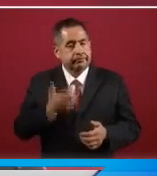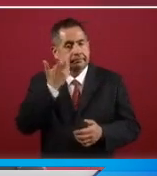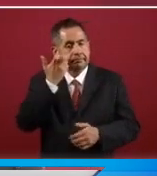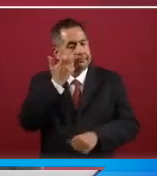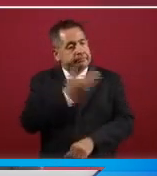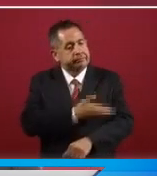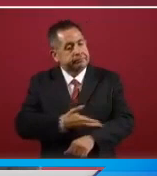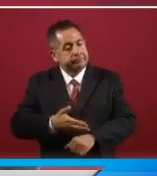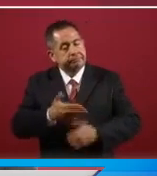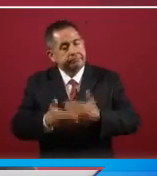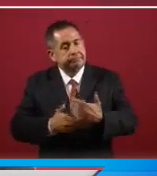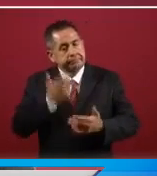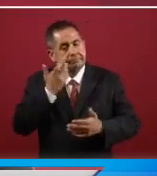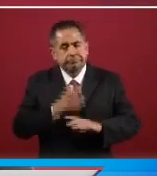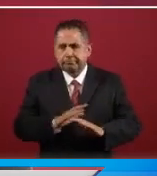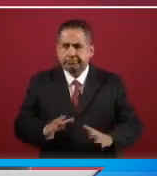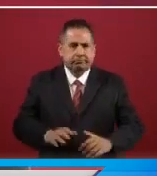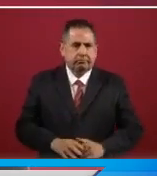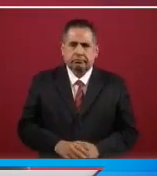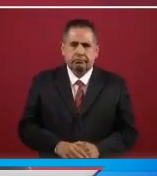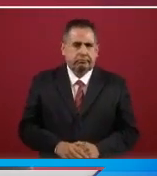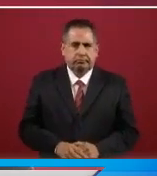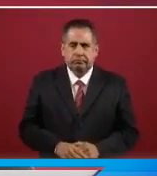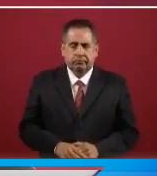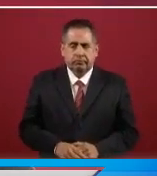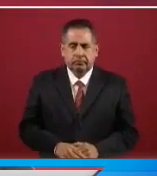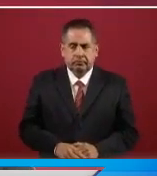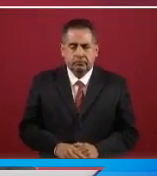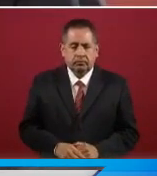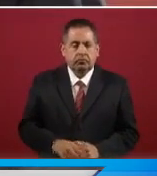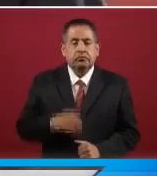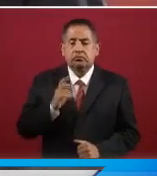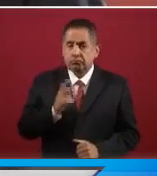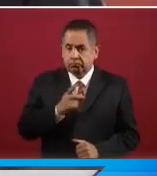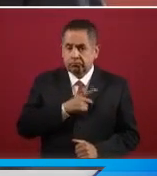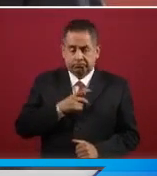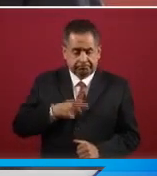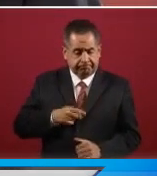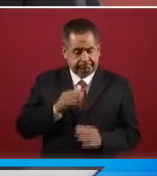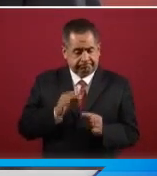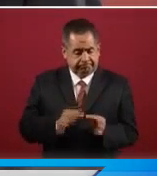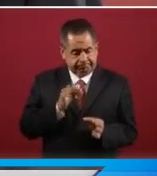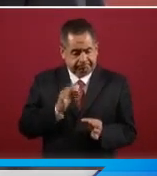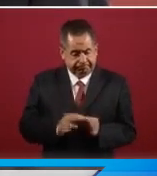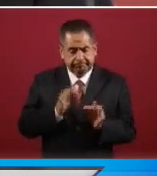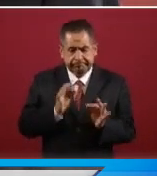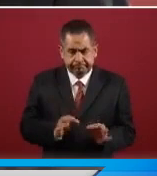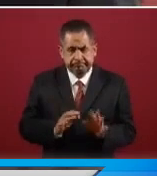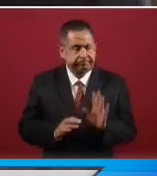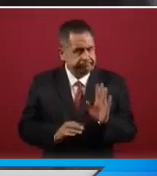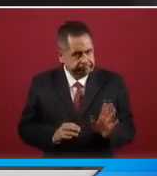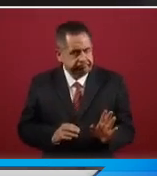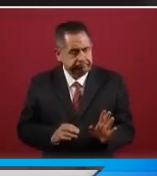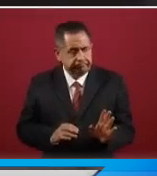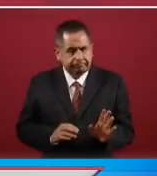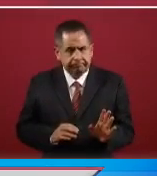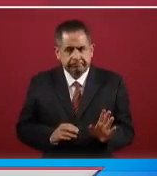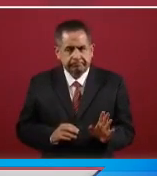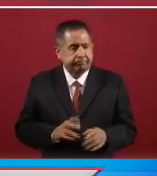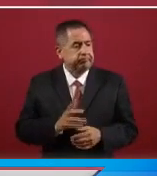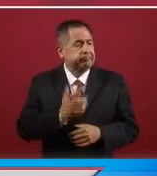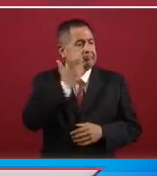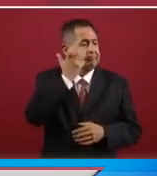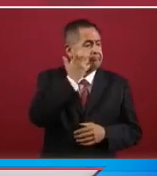por cuestiones políticas, promovido por venganza para descalificar a adversarios. Es la Fiscalía quien puede dirimir estos asuntos.